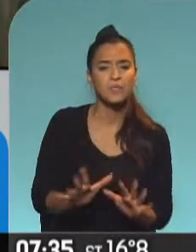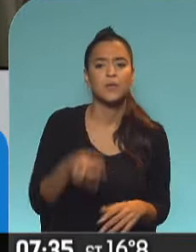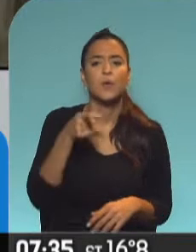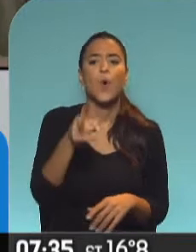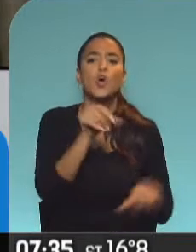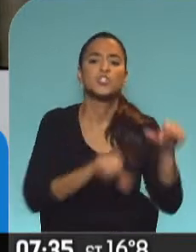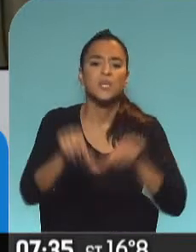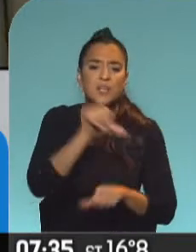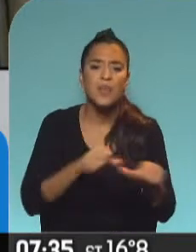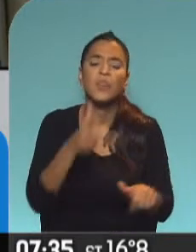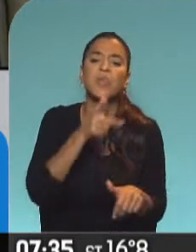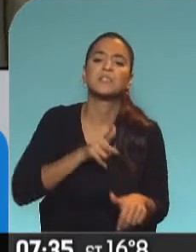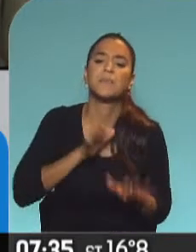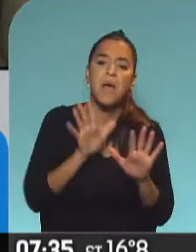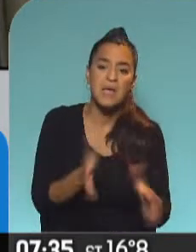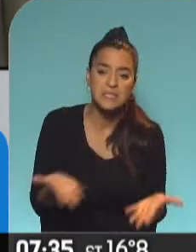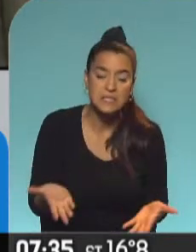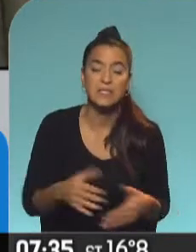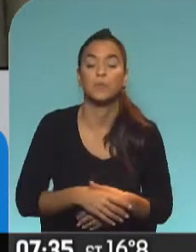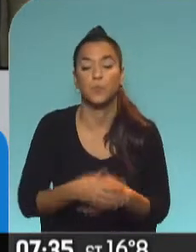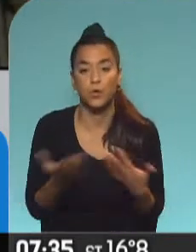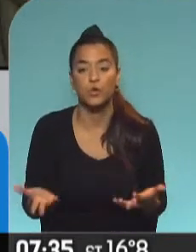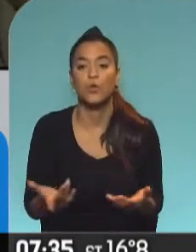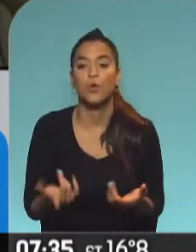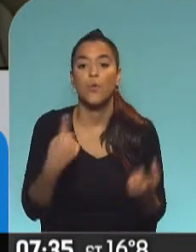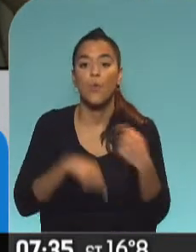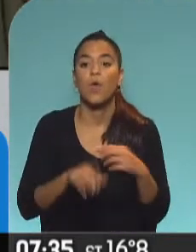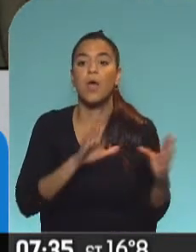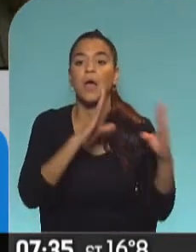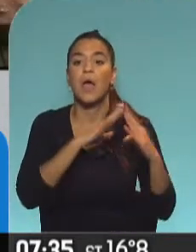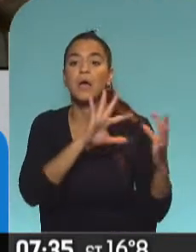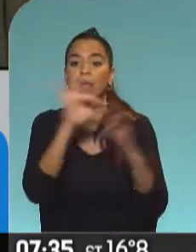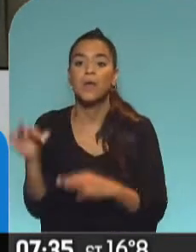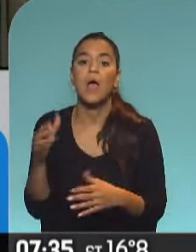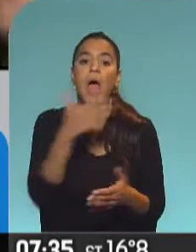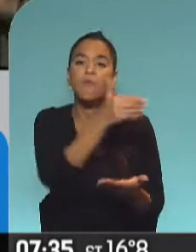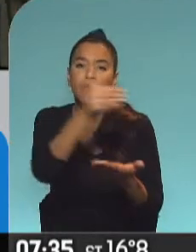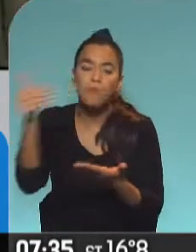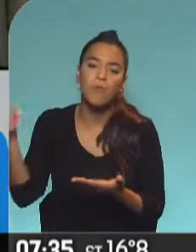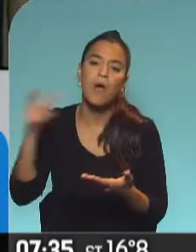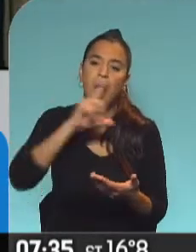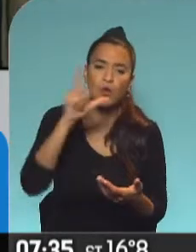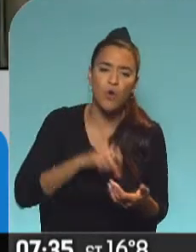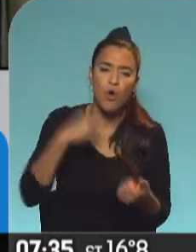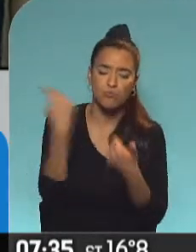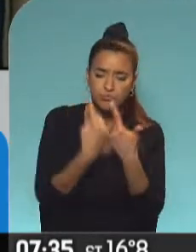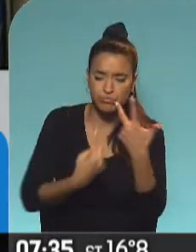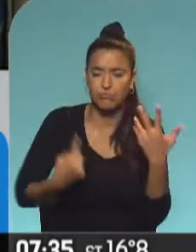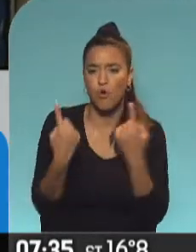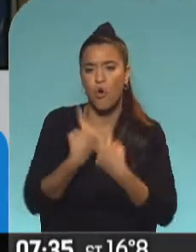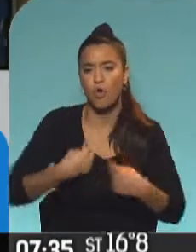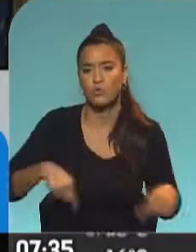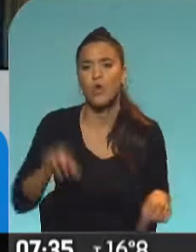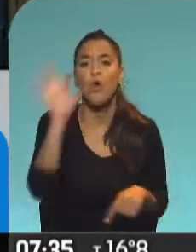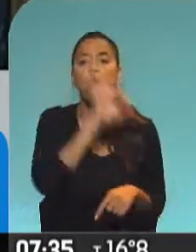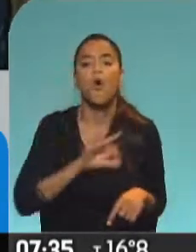sos científica, desmentime tal cosa. ¿Qué puedo hacer cuando llego a mi casa? Tengo que alcoholear todo, la comida. Bueno, un montón de cuestiones.